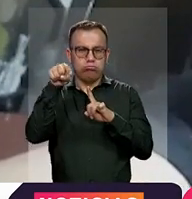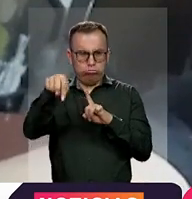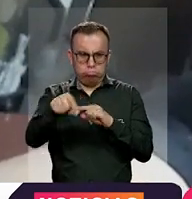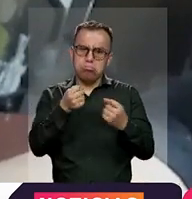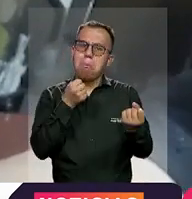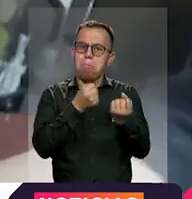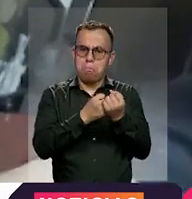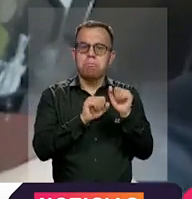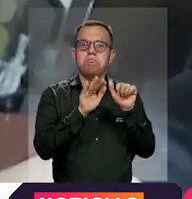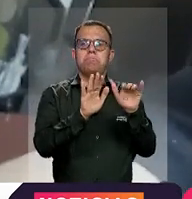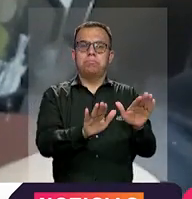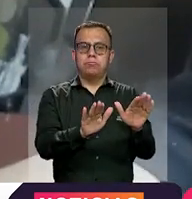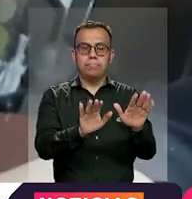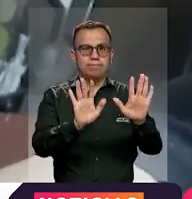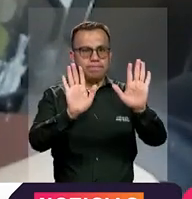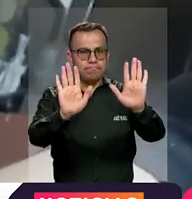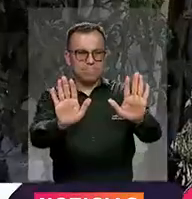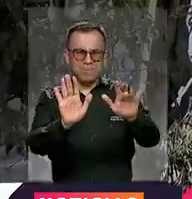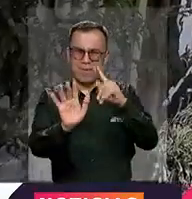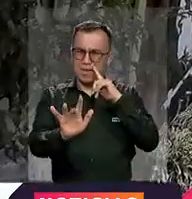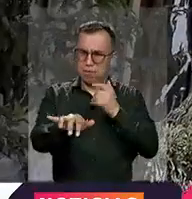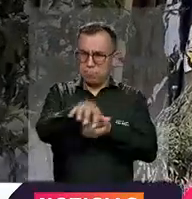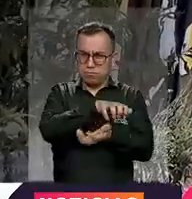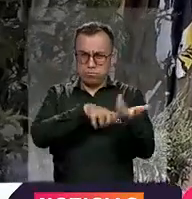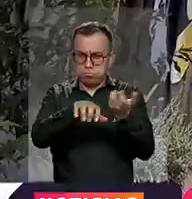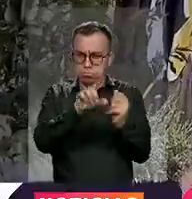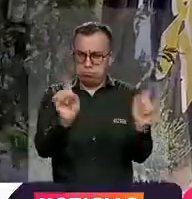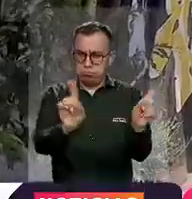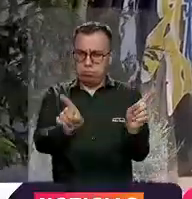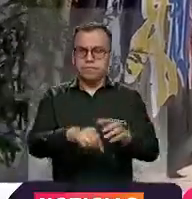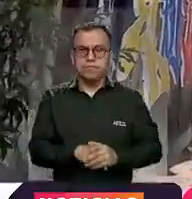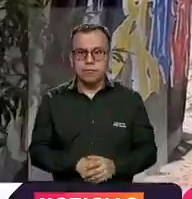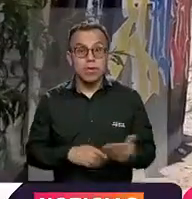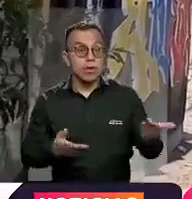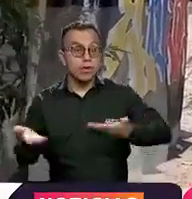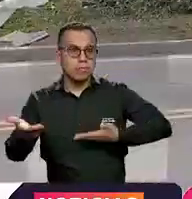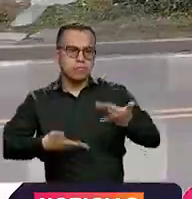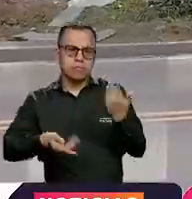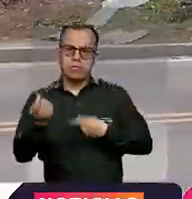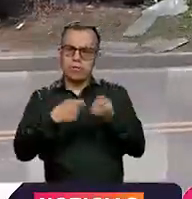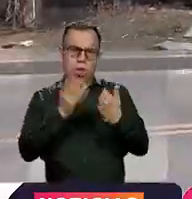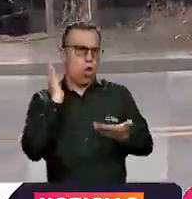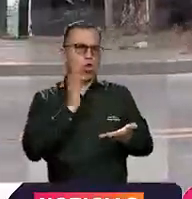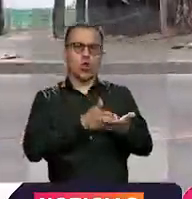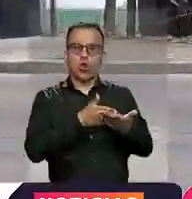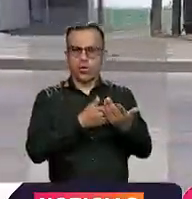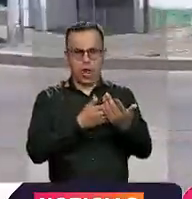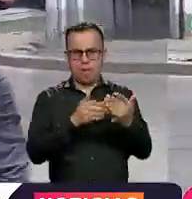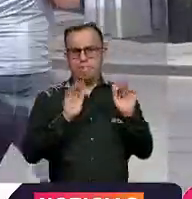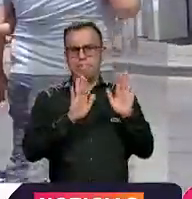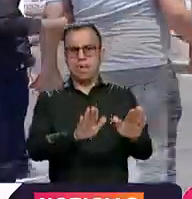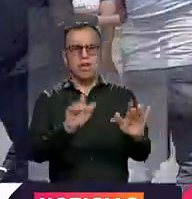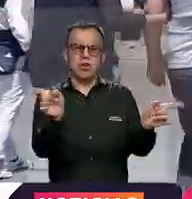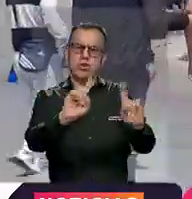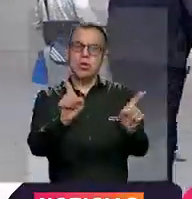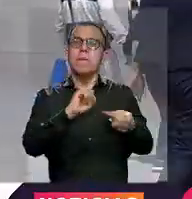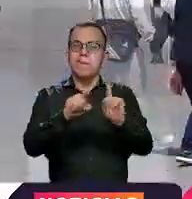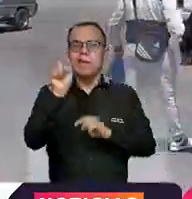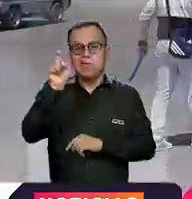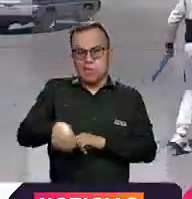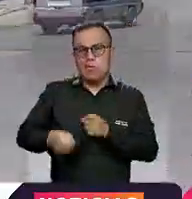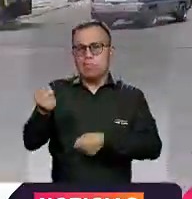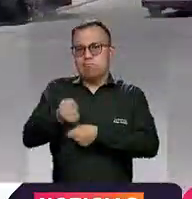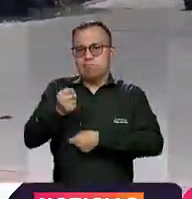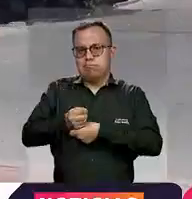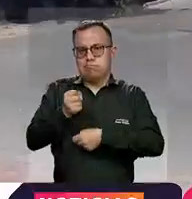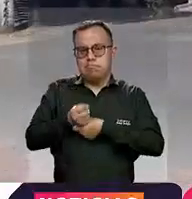paro, pero sin desorden. Los comerciantes dicen que no están en contra del paro nacional, pero que deben seguir trabajando para